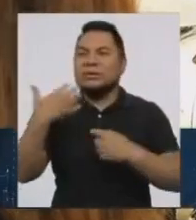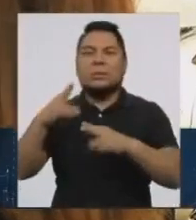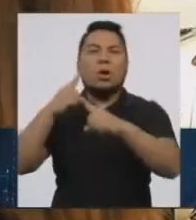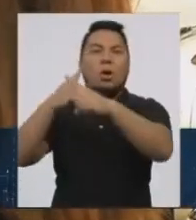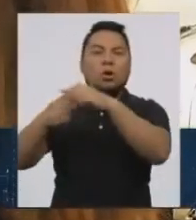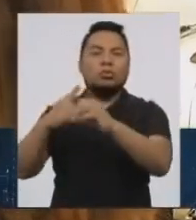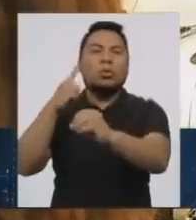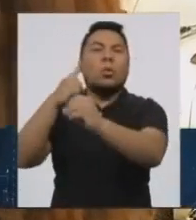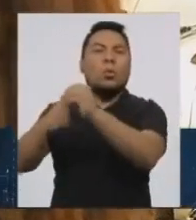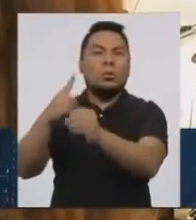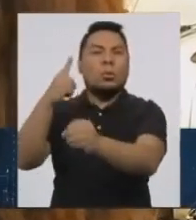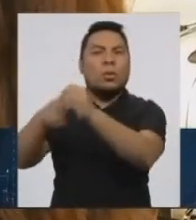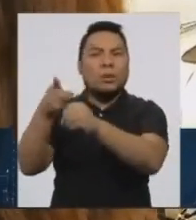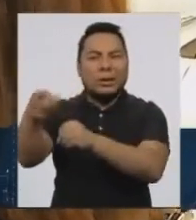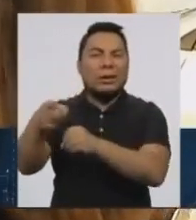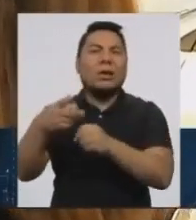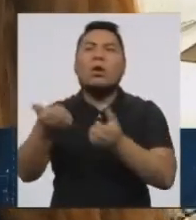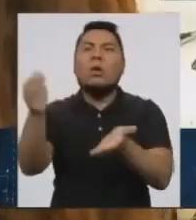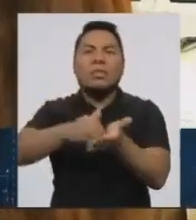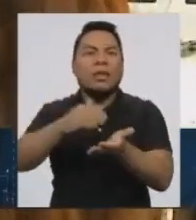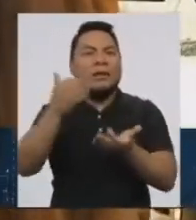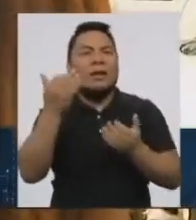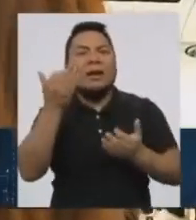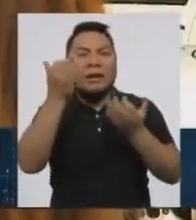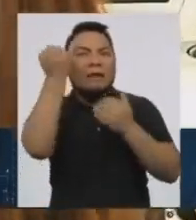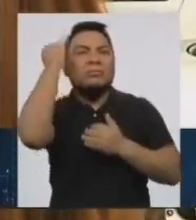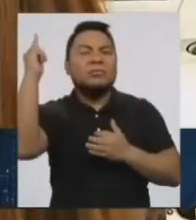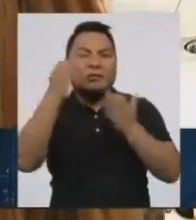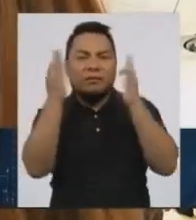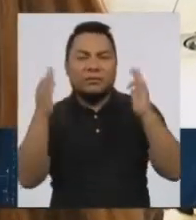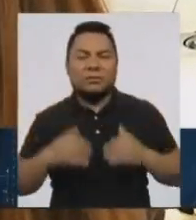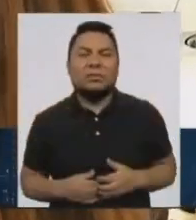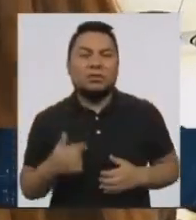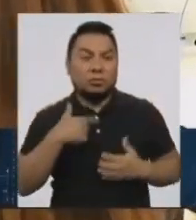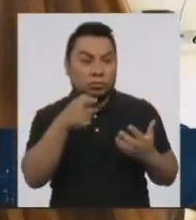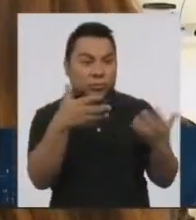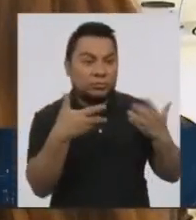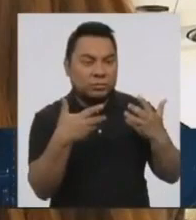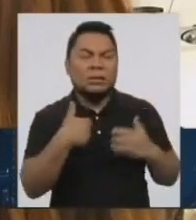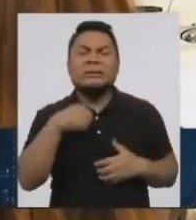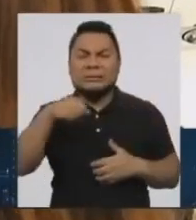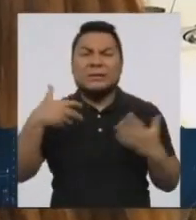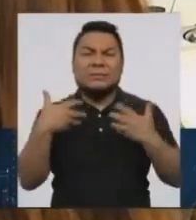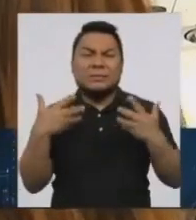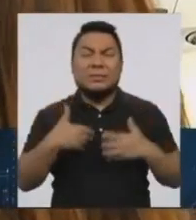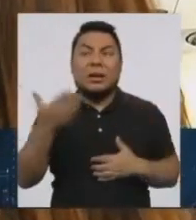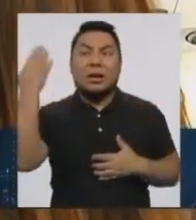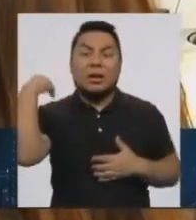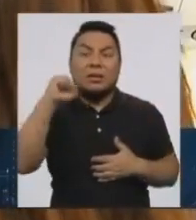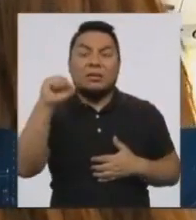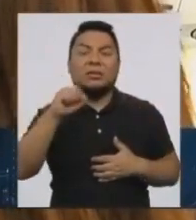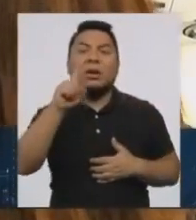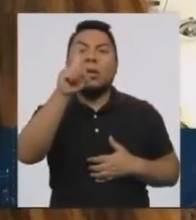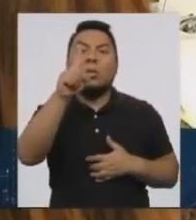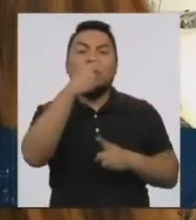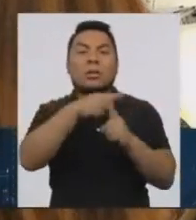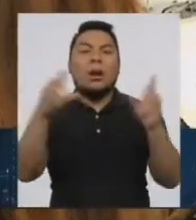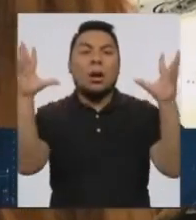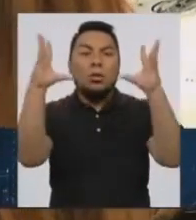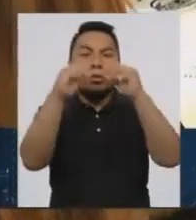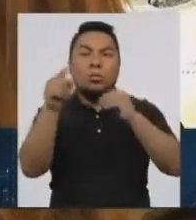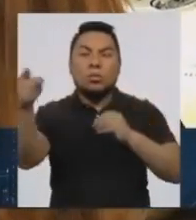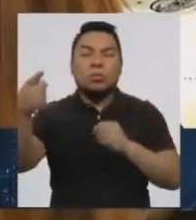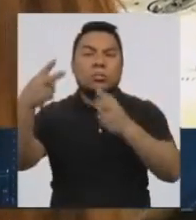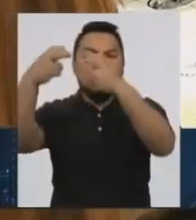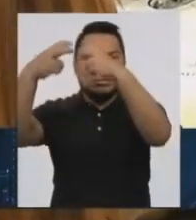¿Tú tienes temor de que este sujeto atente contra tu vida? En verdad sí. El domingo pasado a la 1:30 de la madrugada me empieza a escribir que me ama y aunque lo bloquee